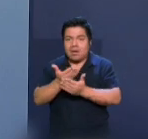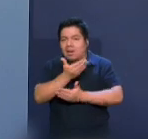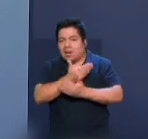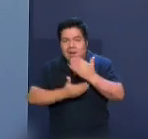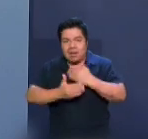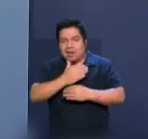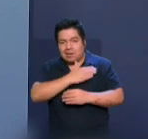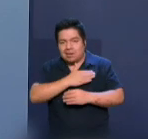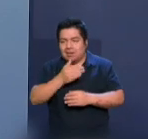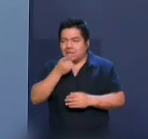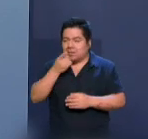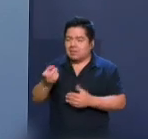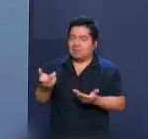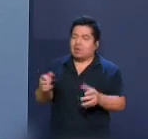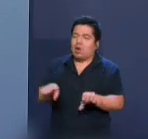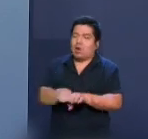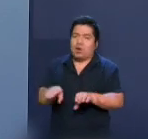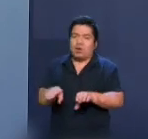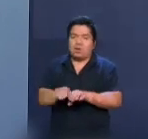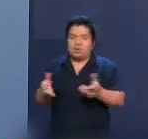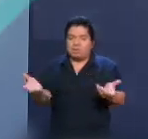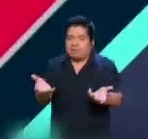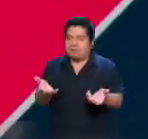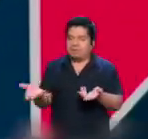presidenta Claudia Sheinbaum. Escuchemos.